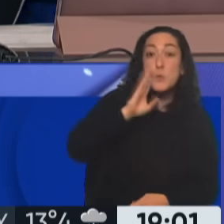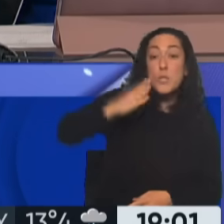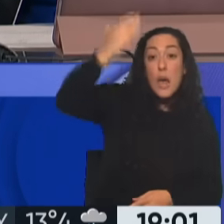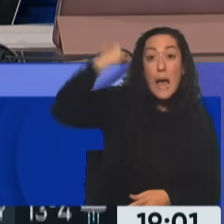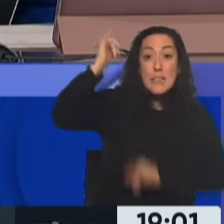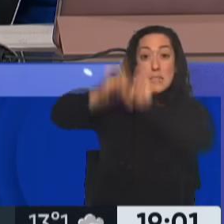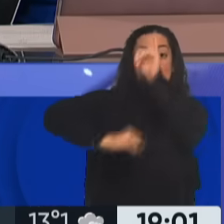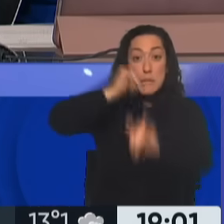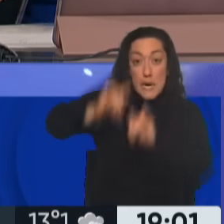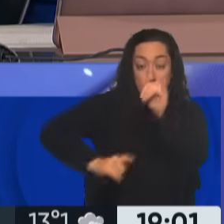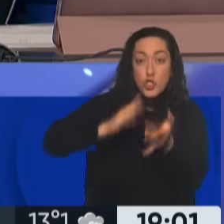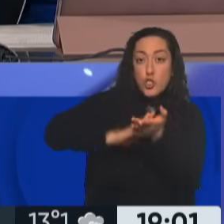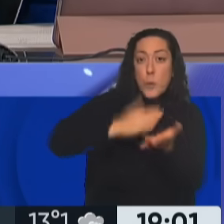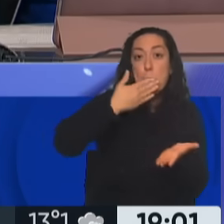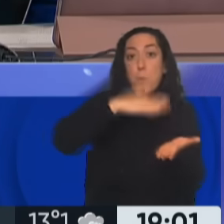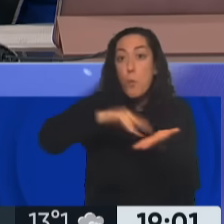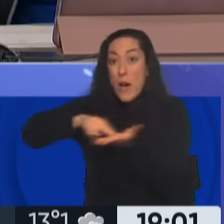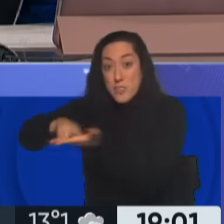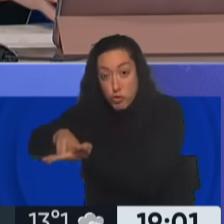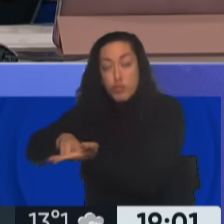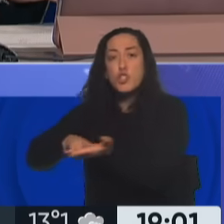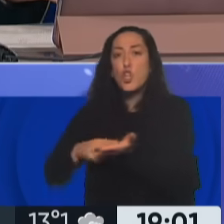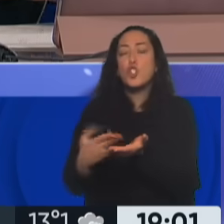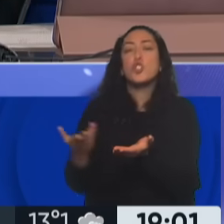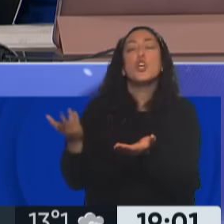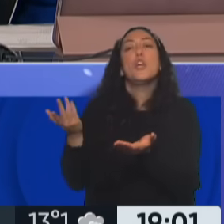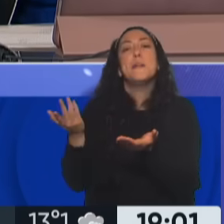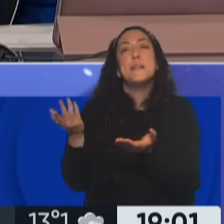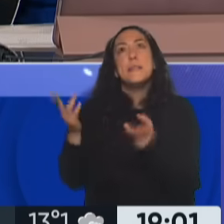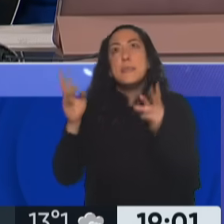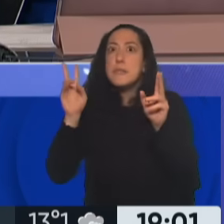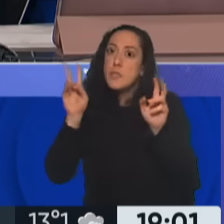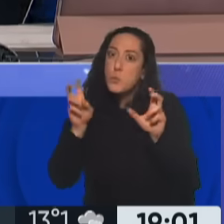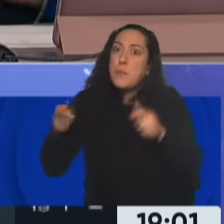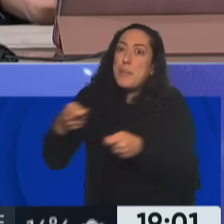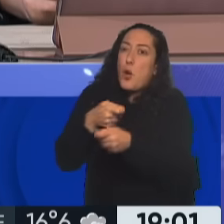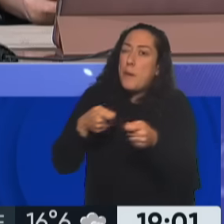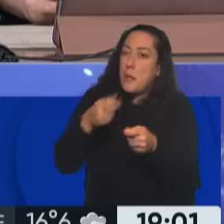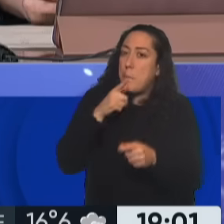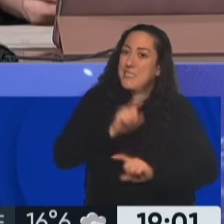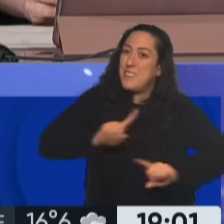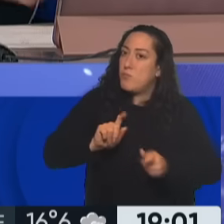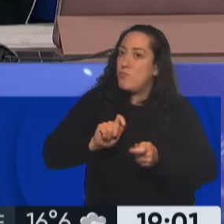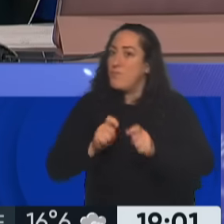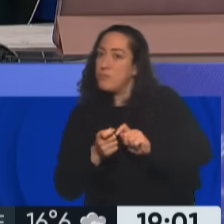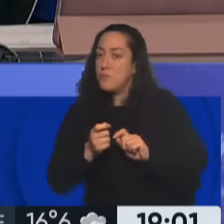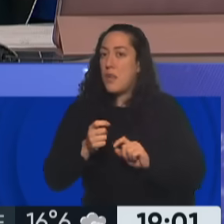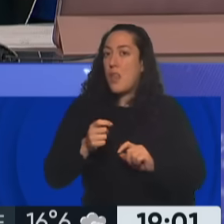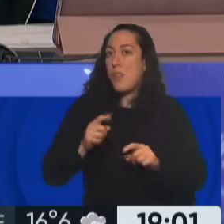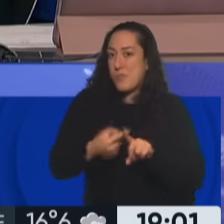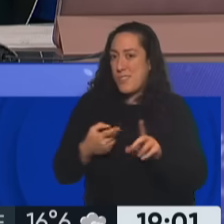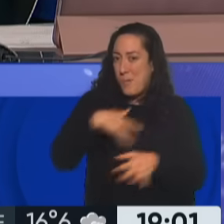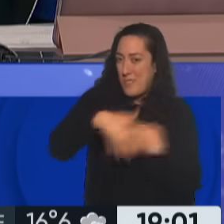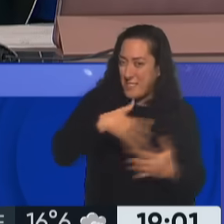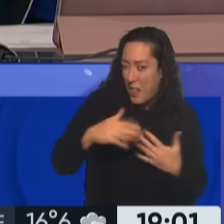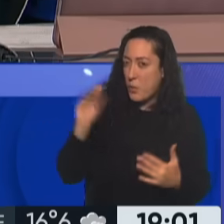para poner aranceles, que tenía que ver, al menos a priori, con algo más comercial, ¿no? Me parece que eso es uno de los puntos claves. Y la respuesta de